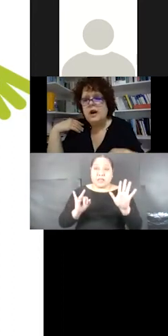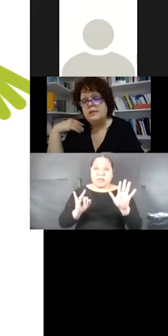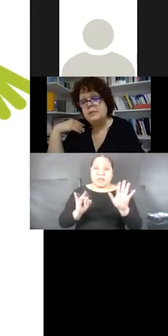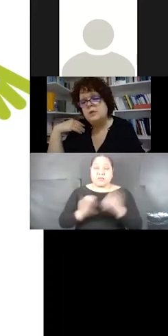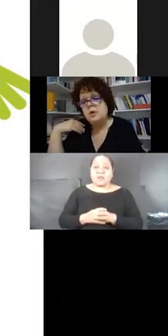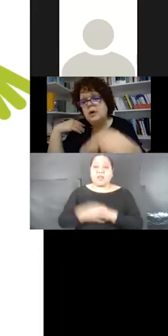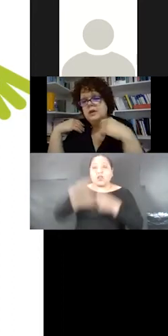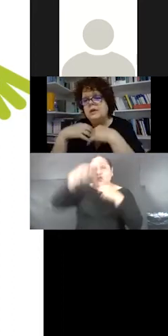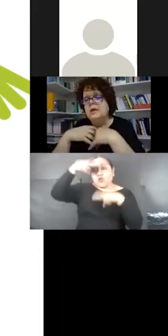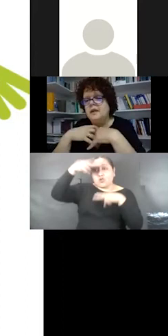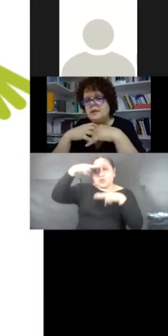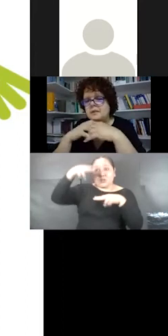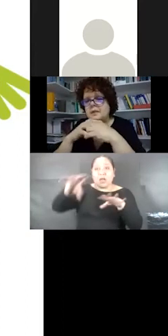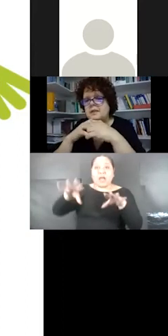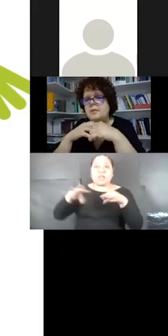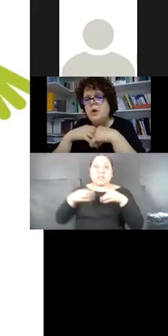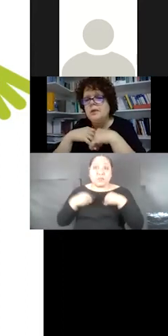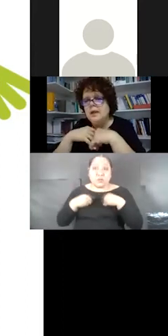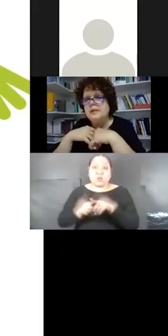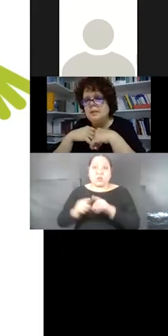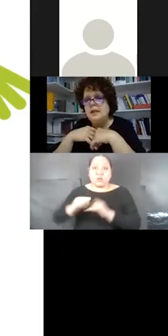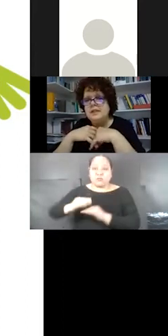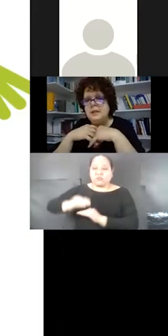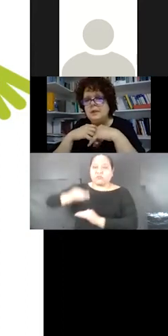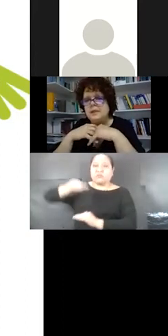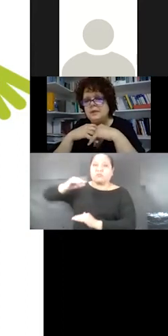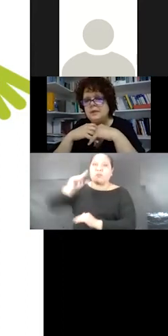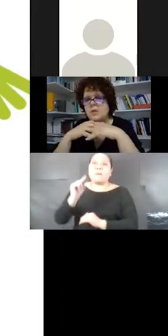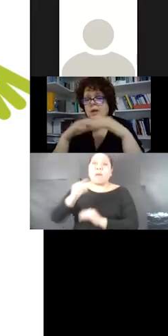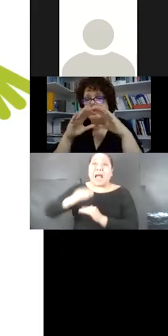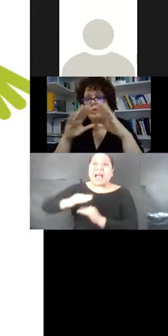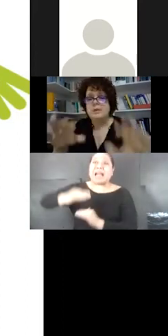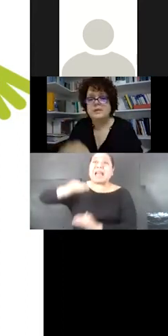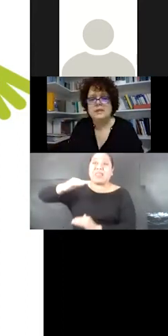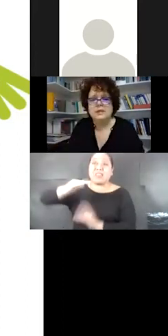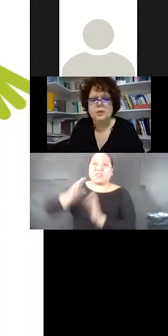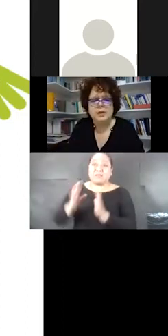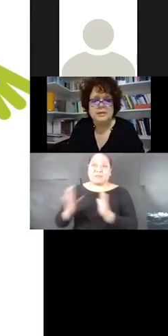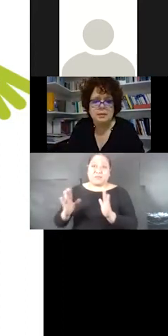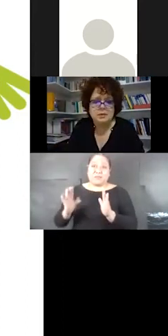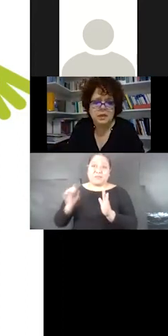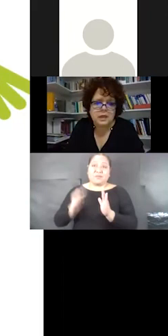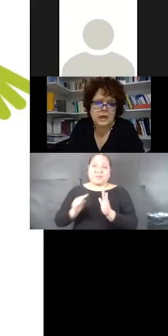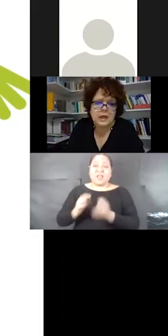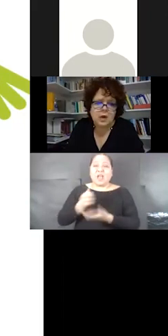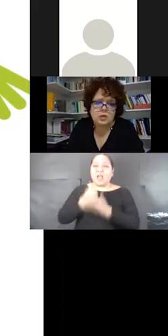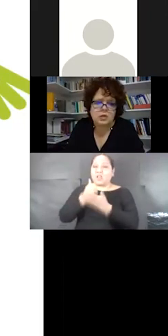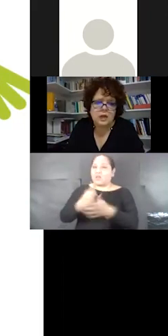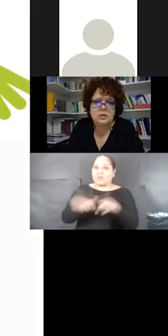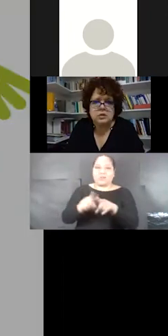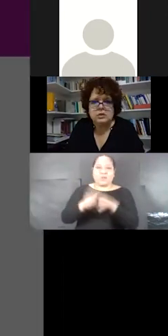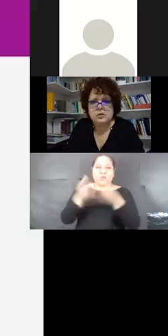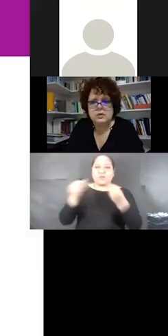noticiero, aceptó hacer un poco más grande también el intérprete, ¿no? Lo cual ayuda bastante, ¿no? Porque si vemos